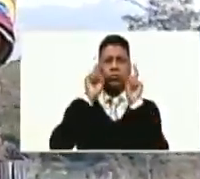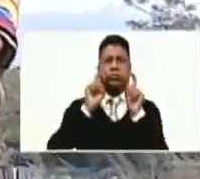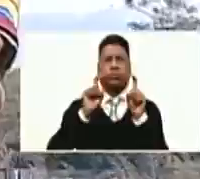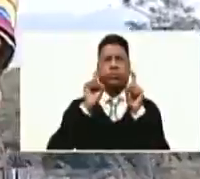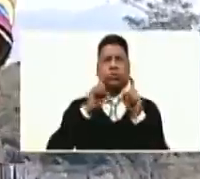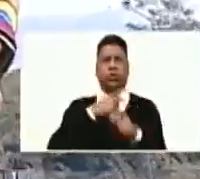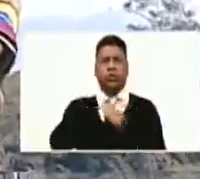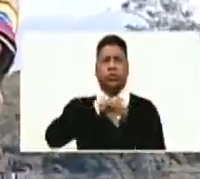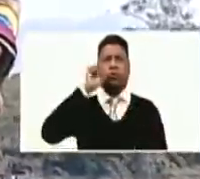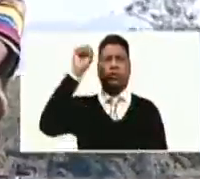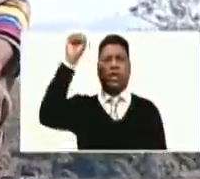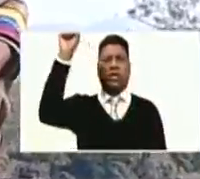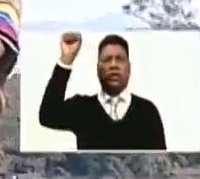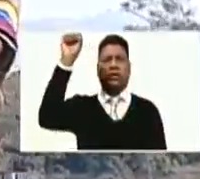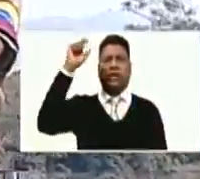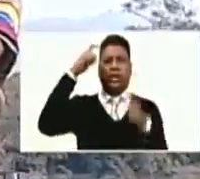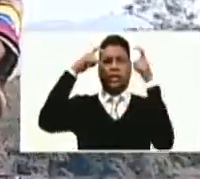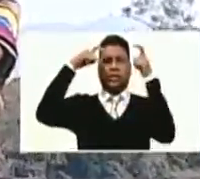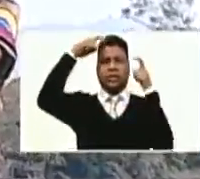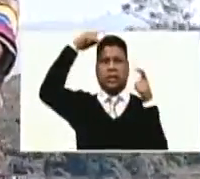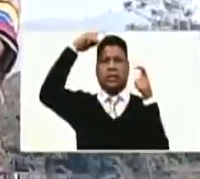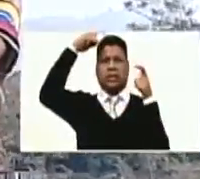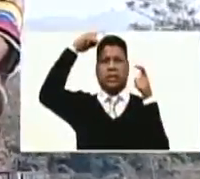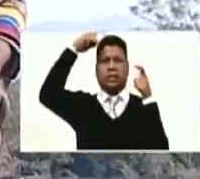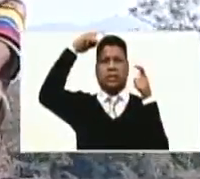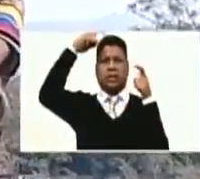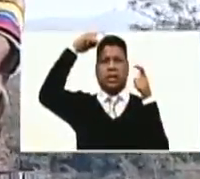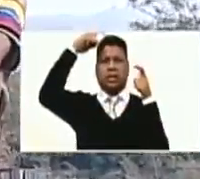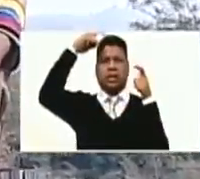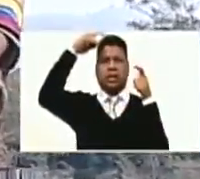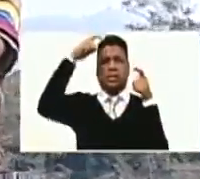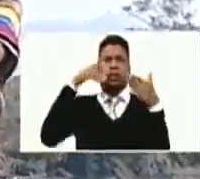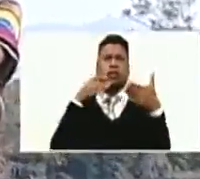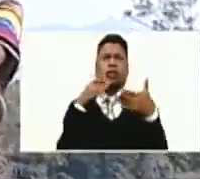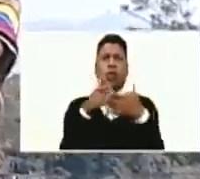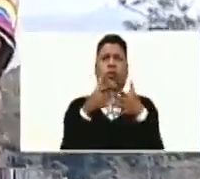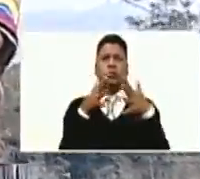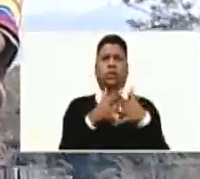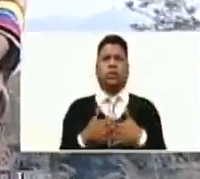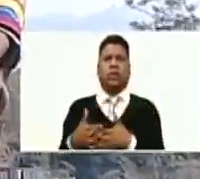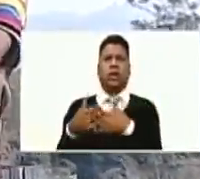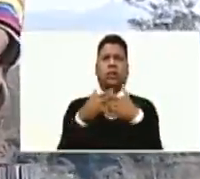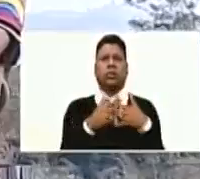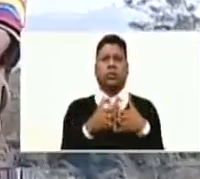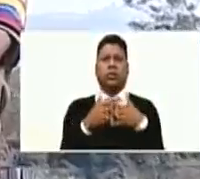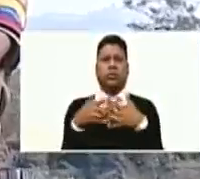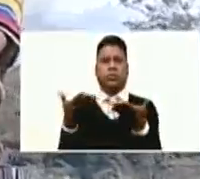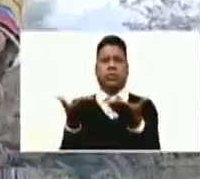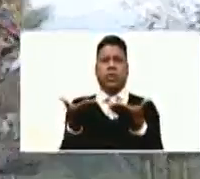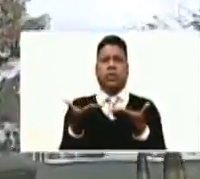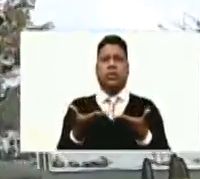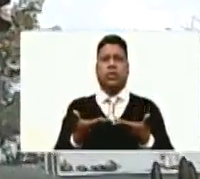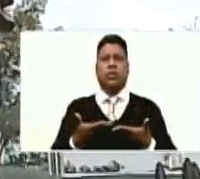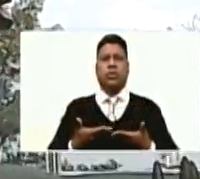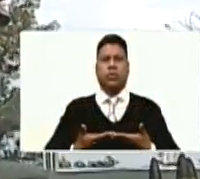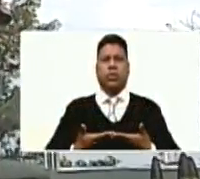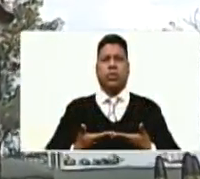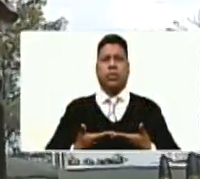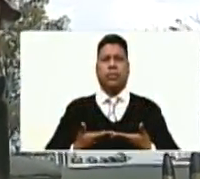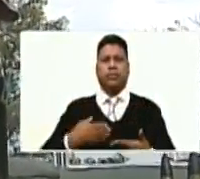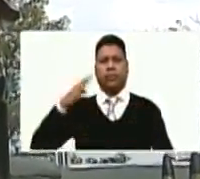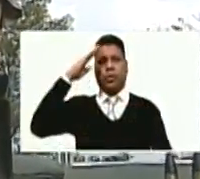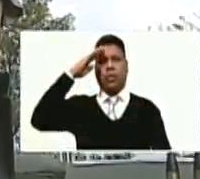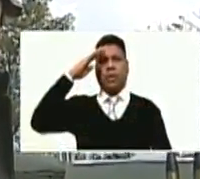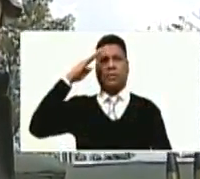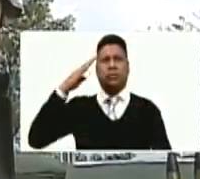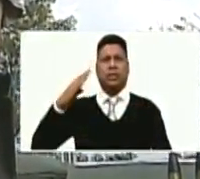socialista, chavista y antiimperialista que nos legó el comandante